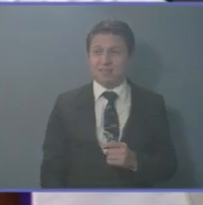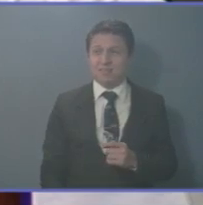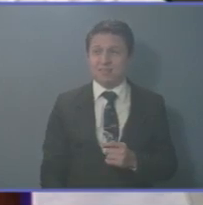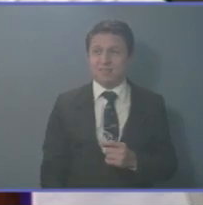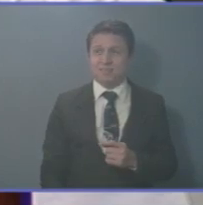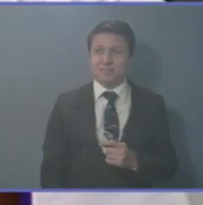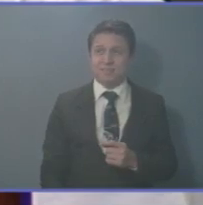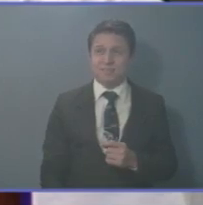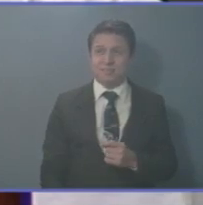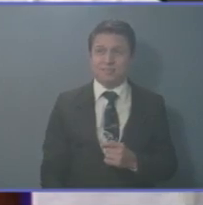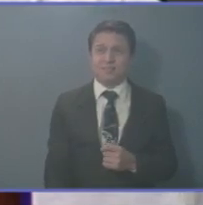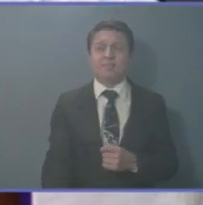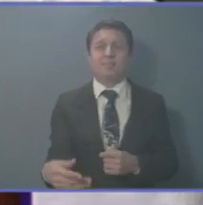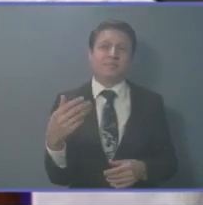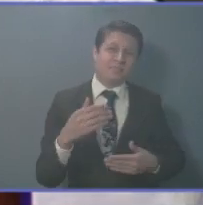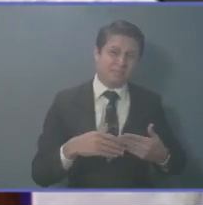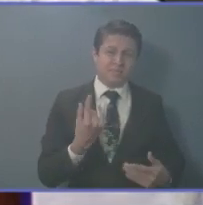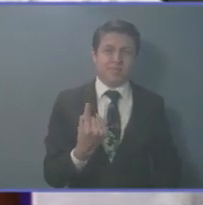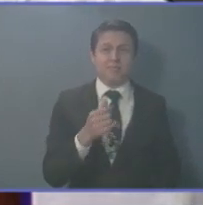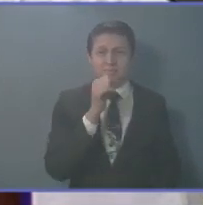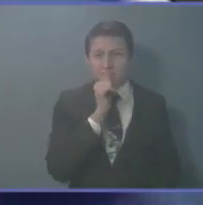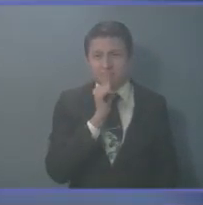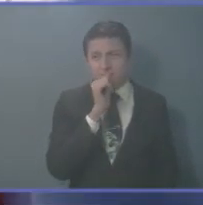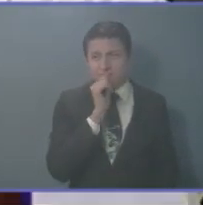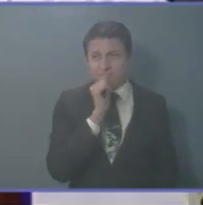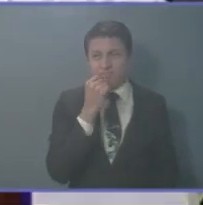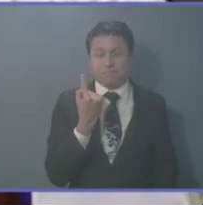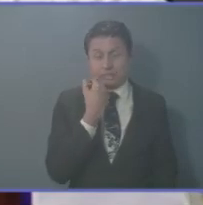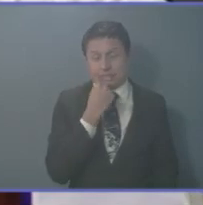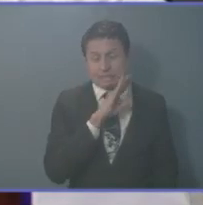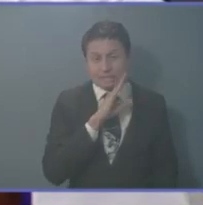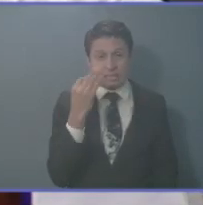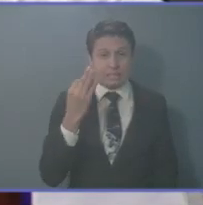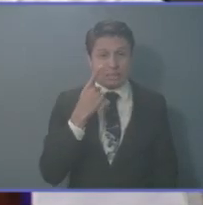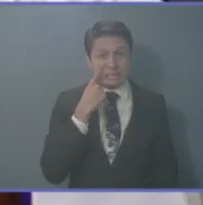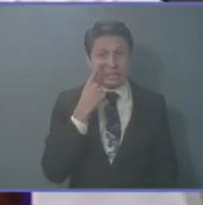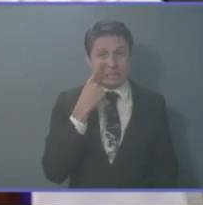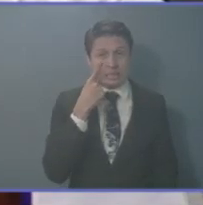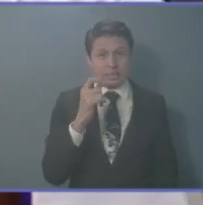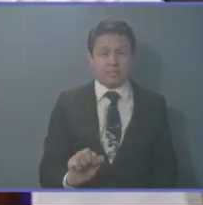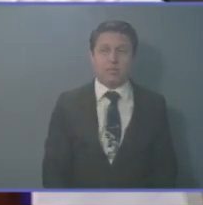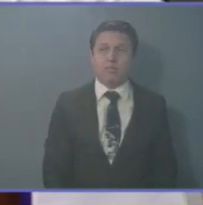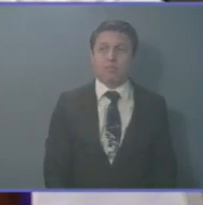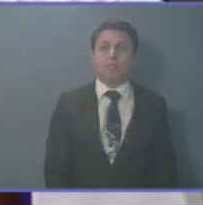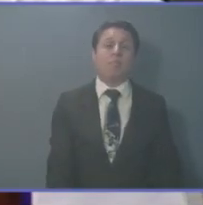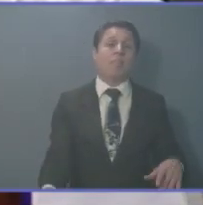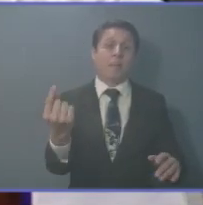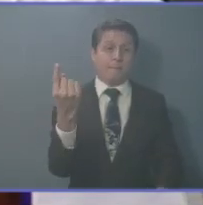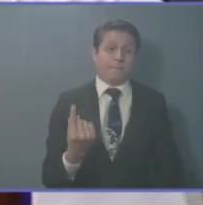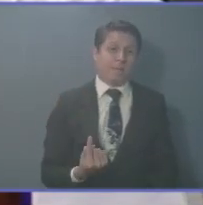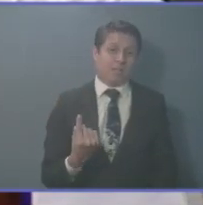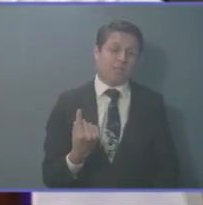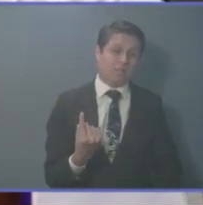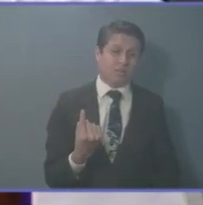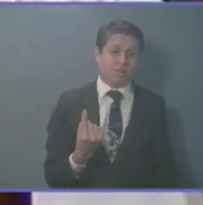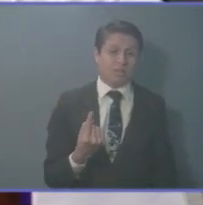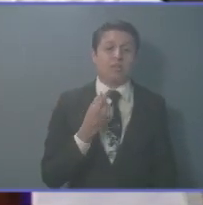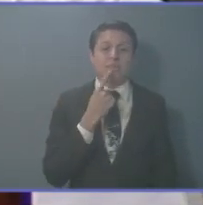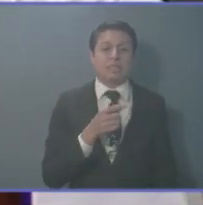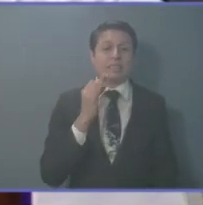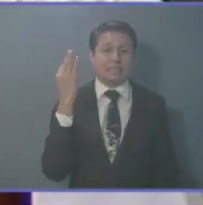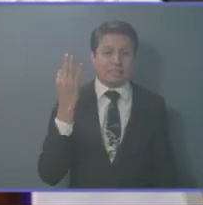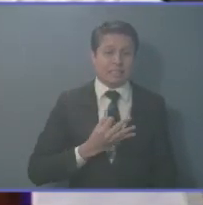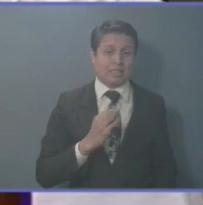a la condición clínica del paciente. Capítulo 3 de la cuarentena. Personas sujetas a cuarentena. Artículo 6. Serán sujetas